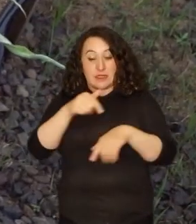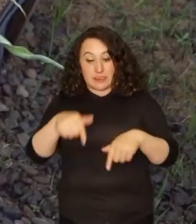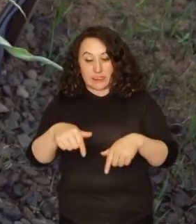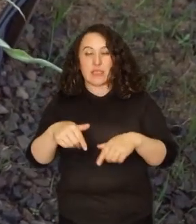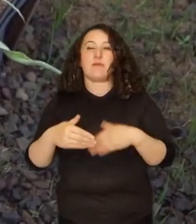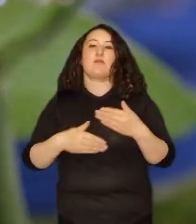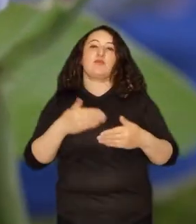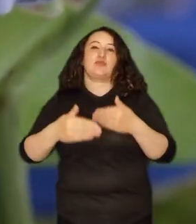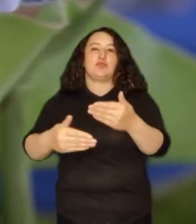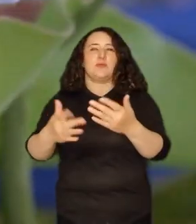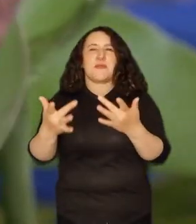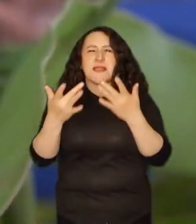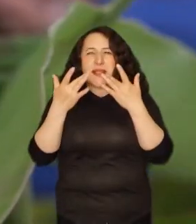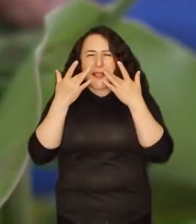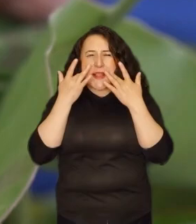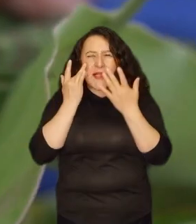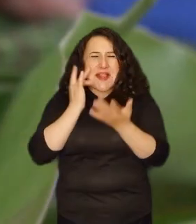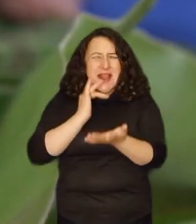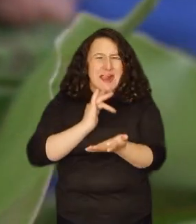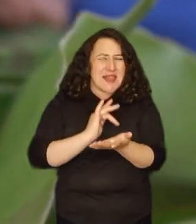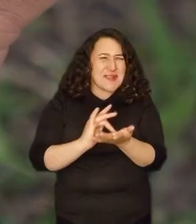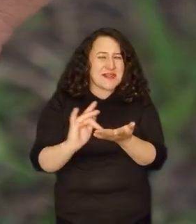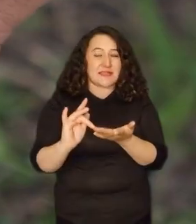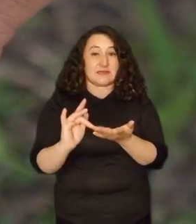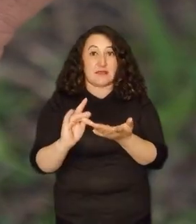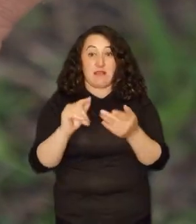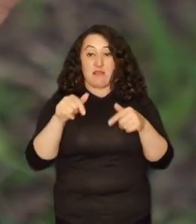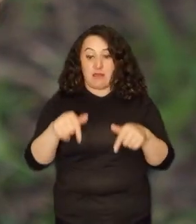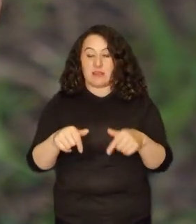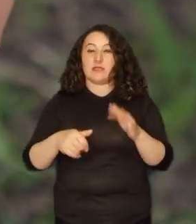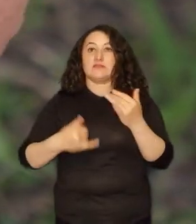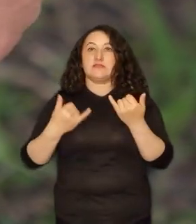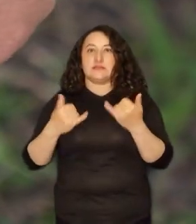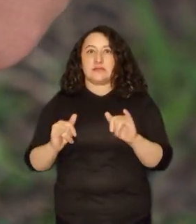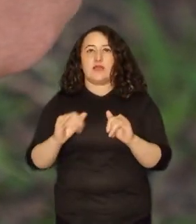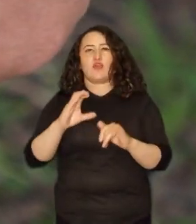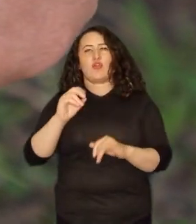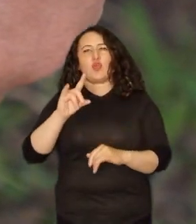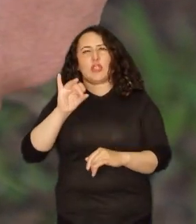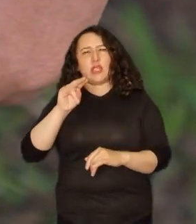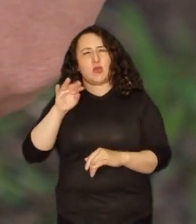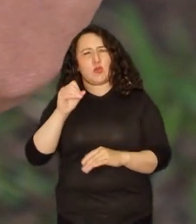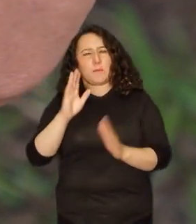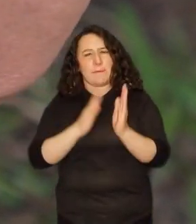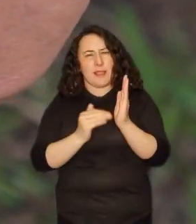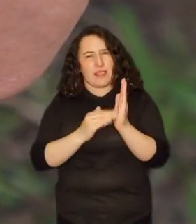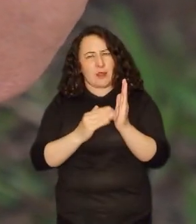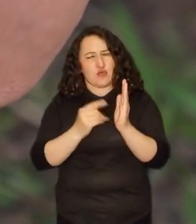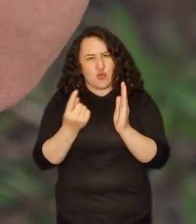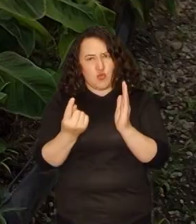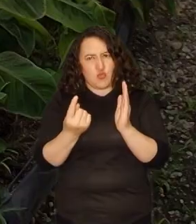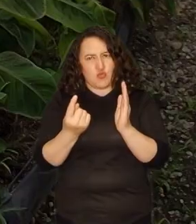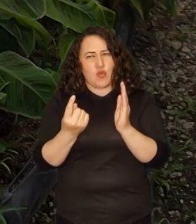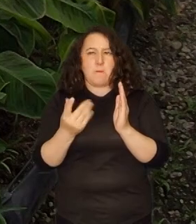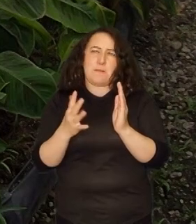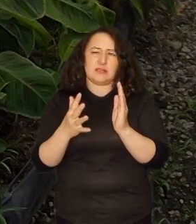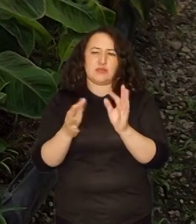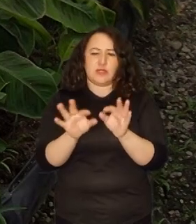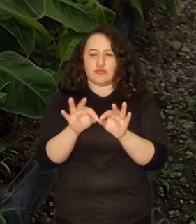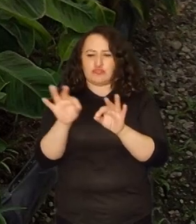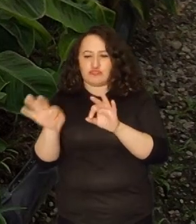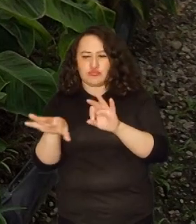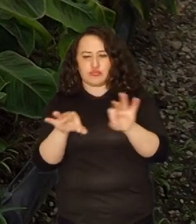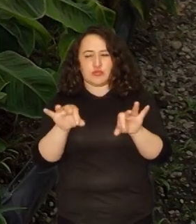pues se hace un proceso, ¿sí?, de desinfección para poder llevar aquí y reproducir en por cada colino más o menos de plátano